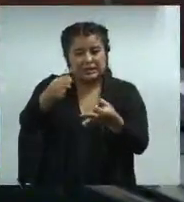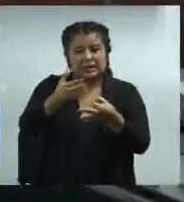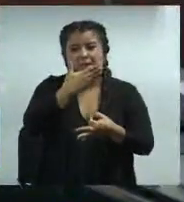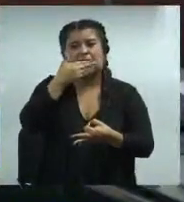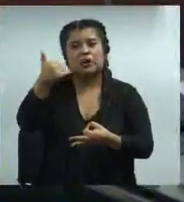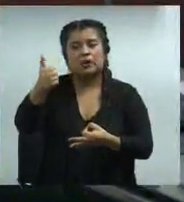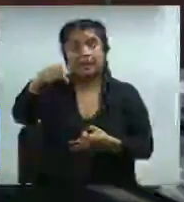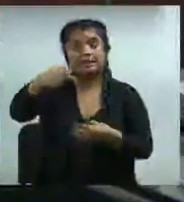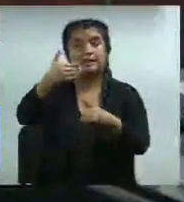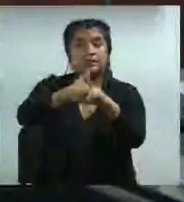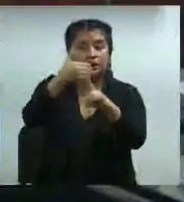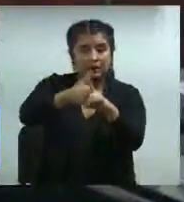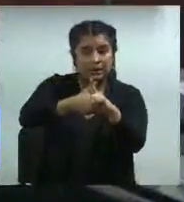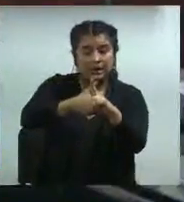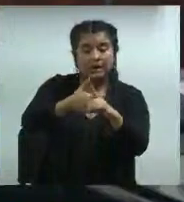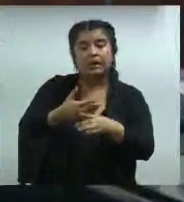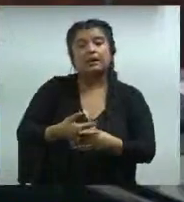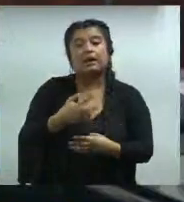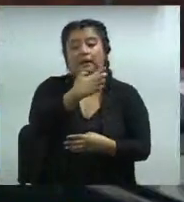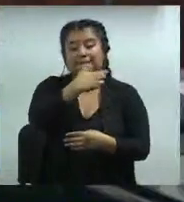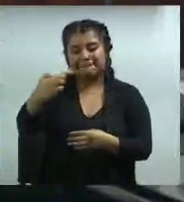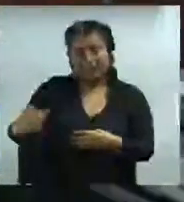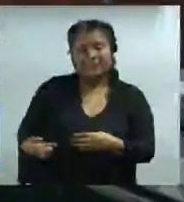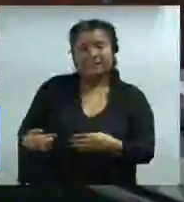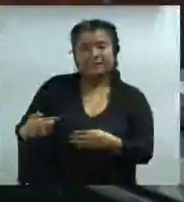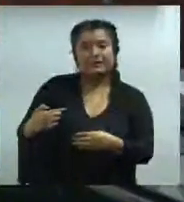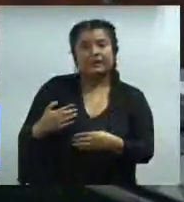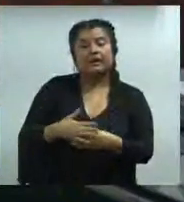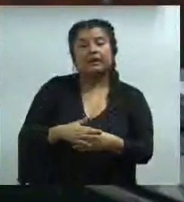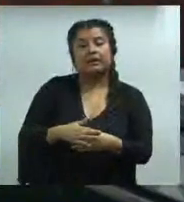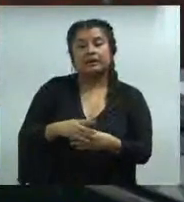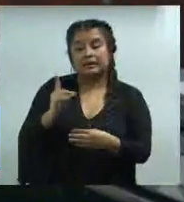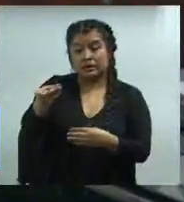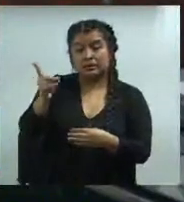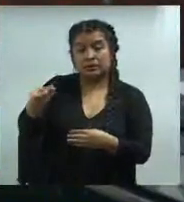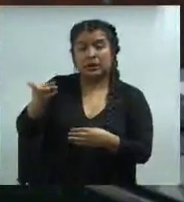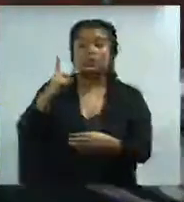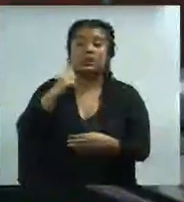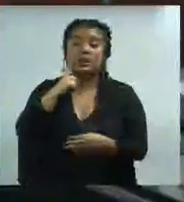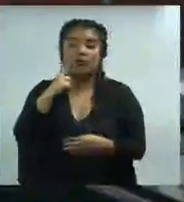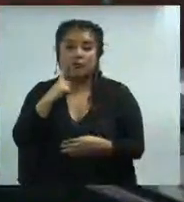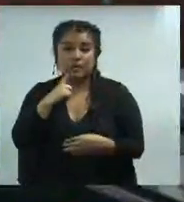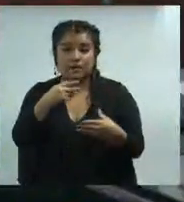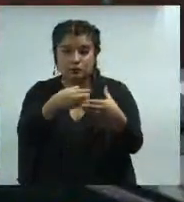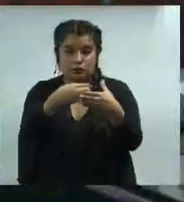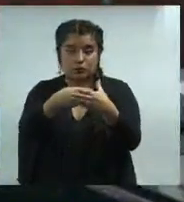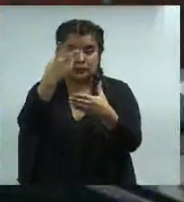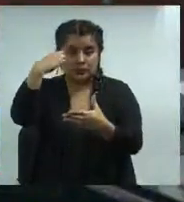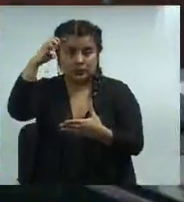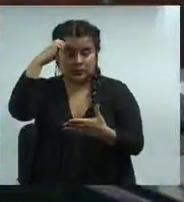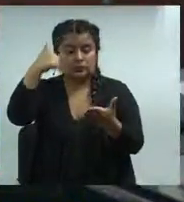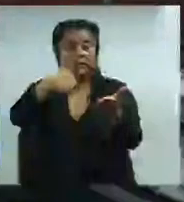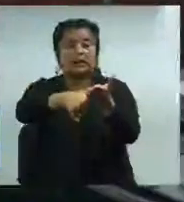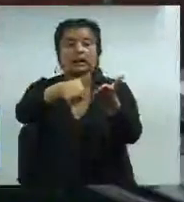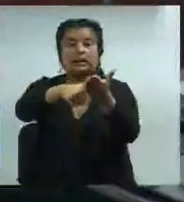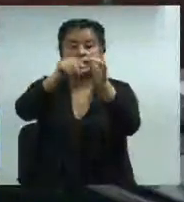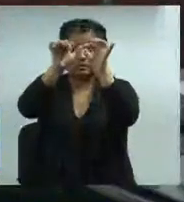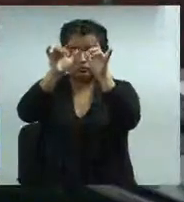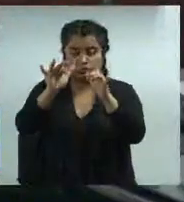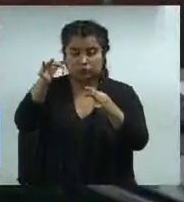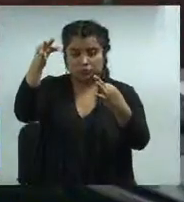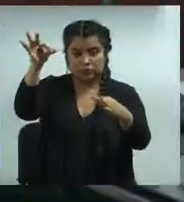problemática. Señor presidente y compañeros diputados jefes de bloque, pues es una carta que